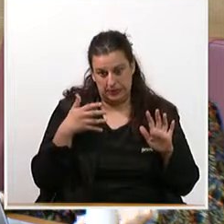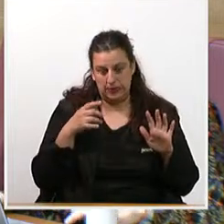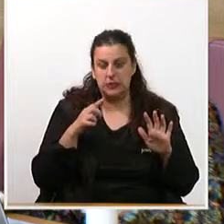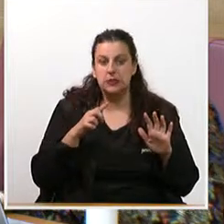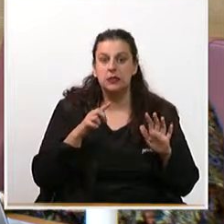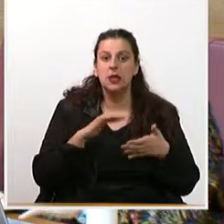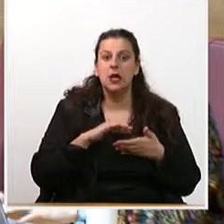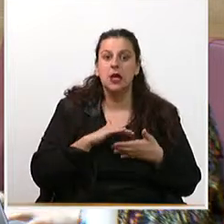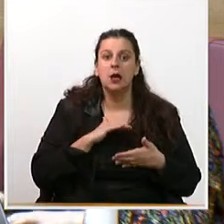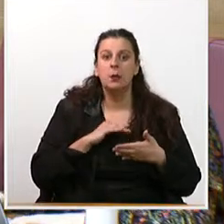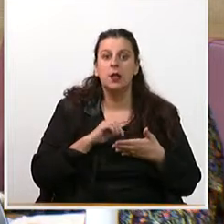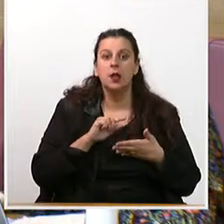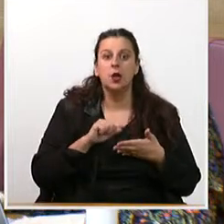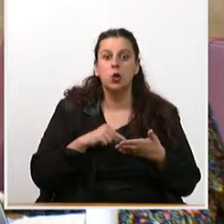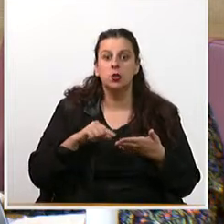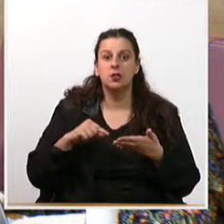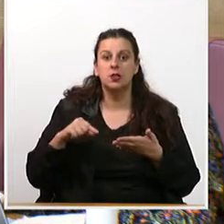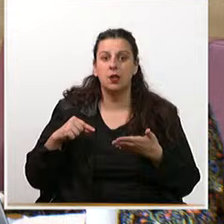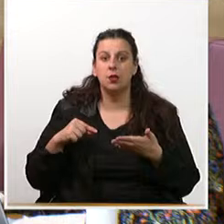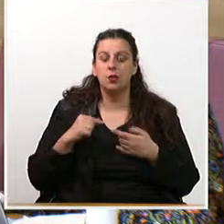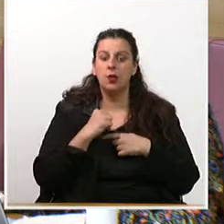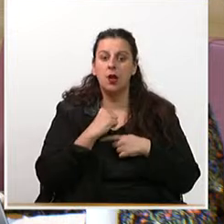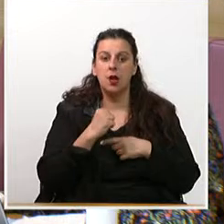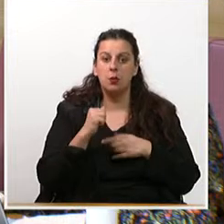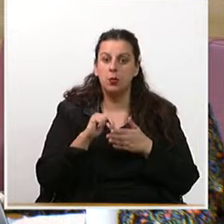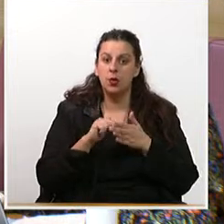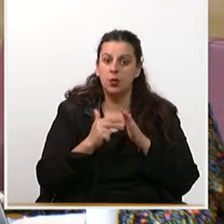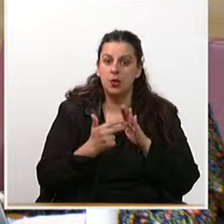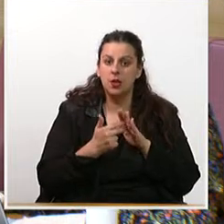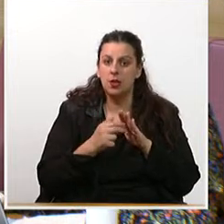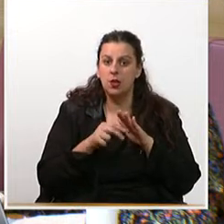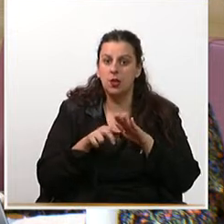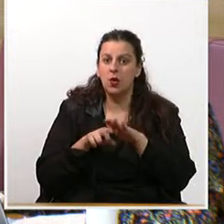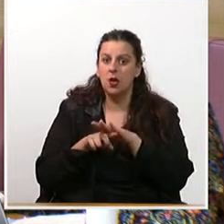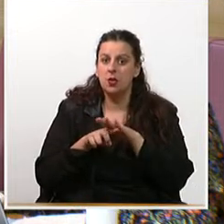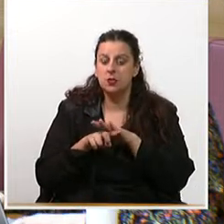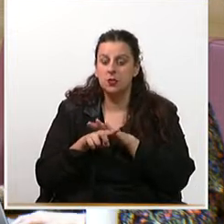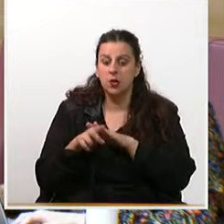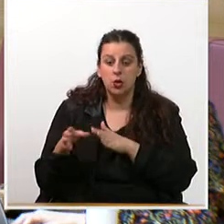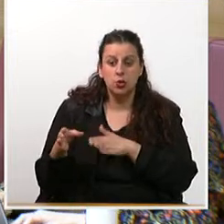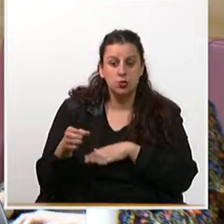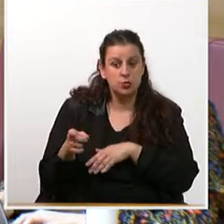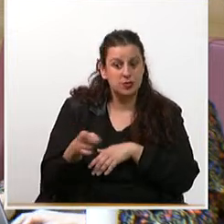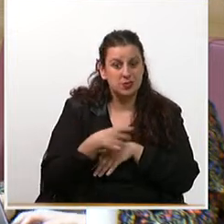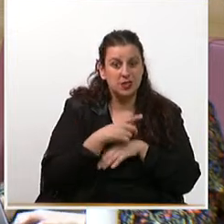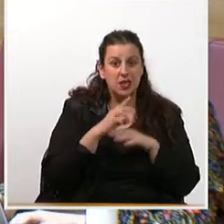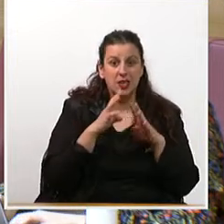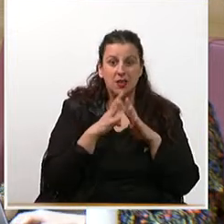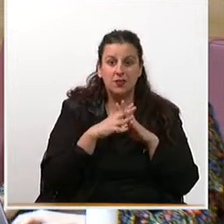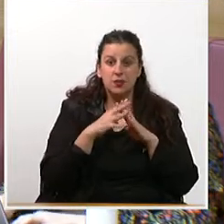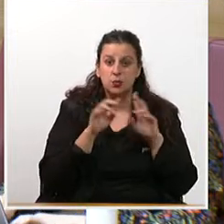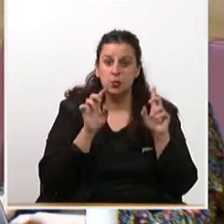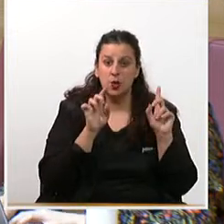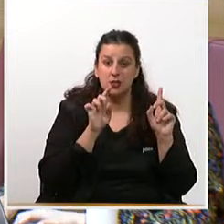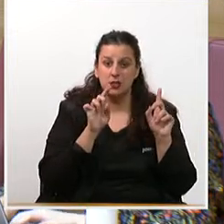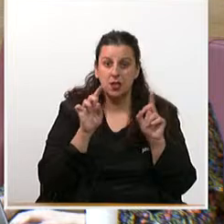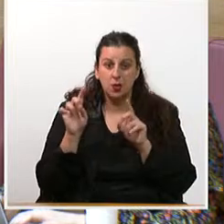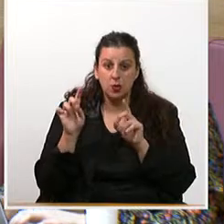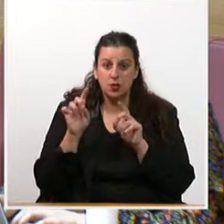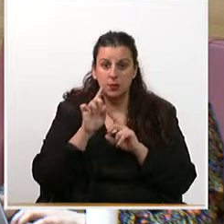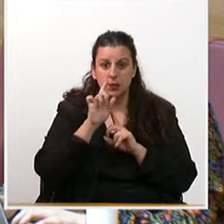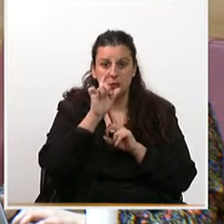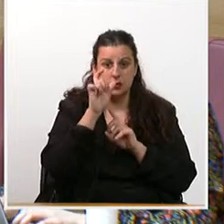capacidad de contratación y de apoyo técnico y de gestión todas las infraestructuras educativas de la